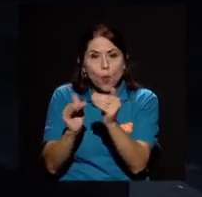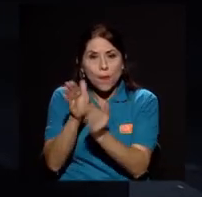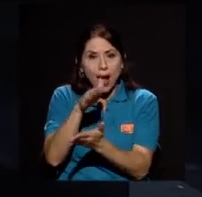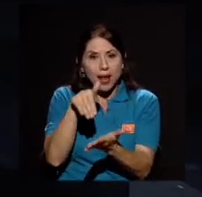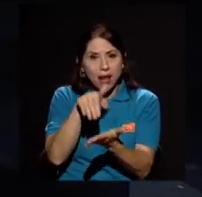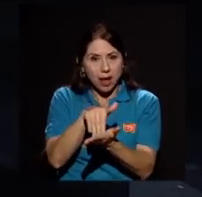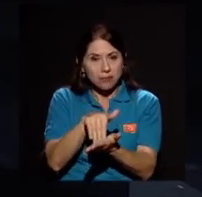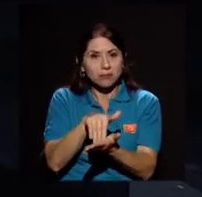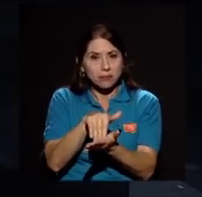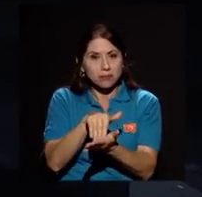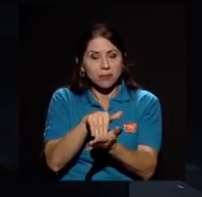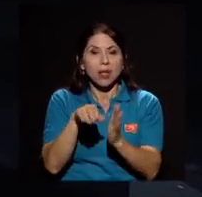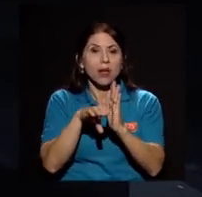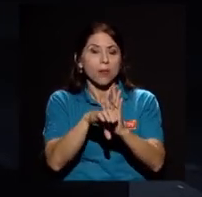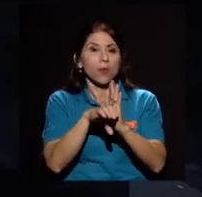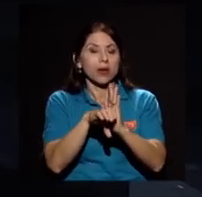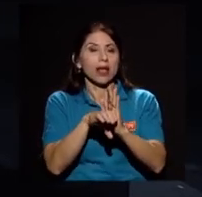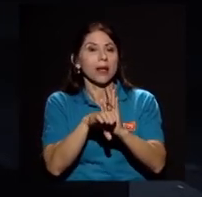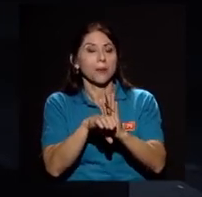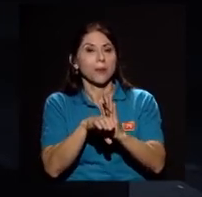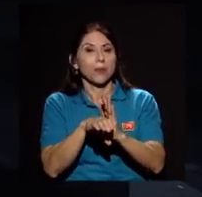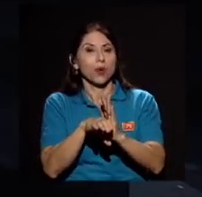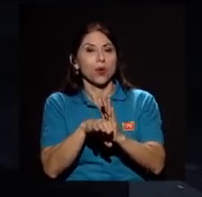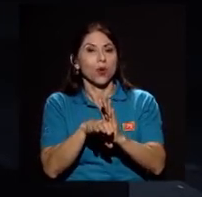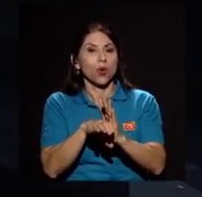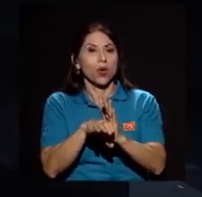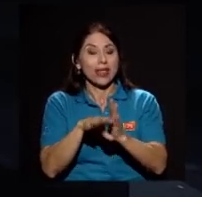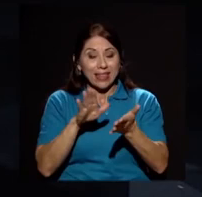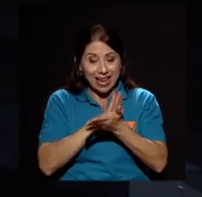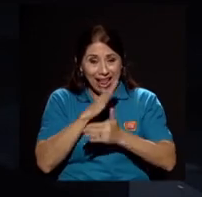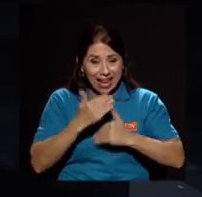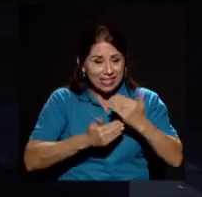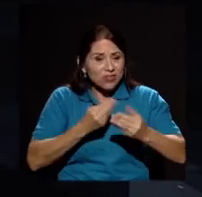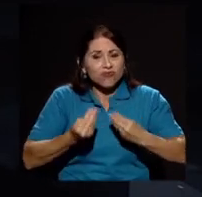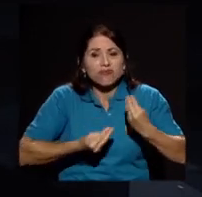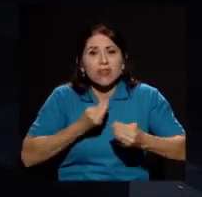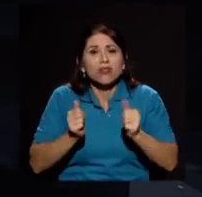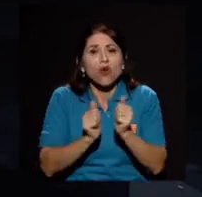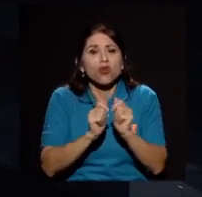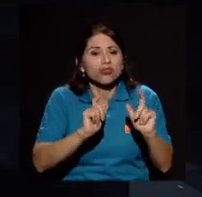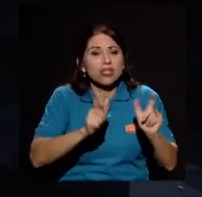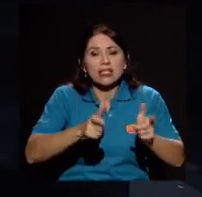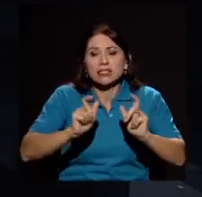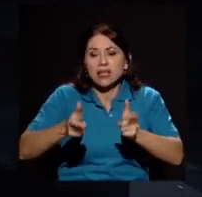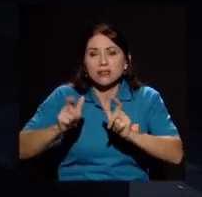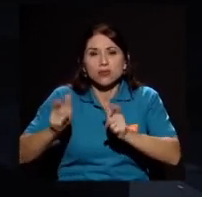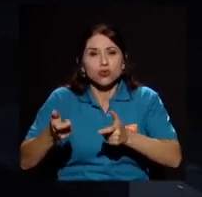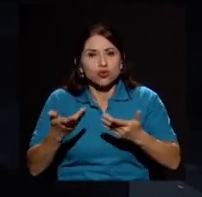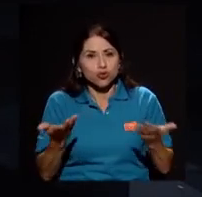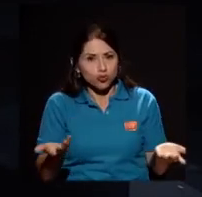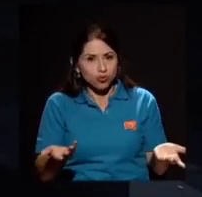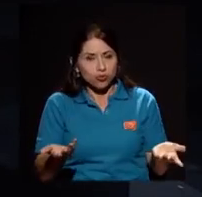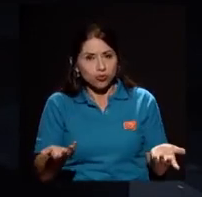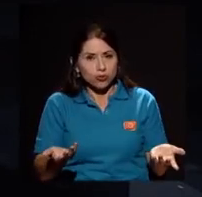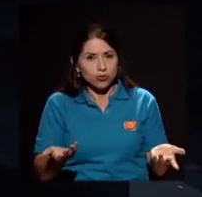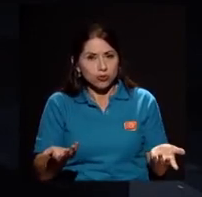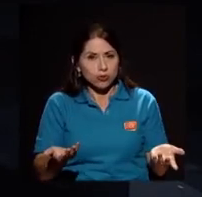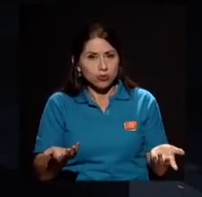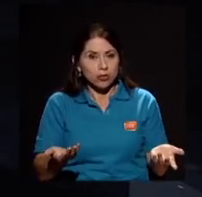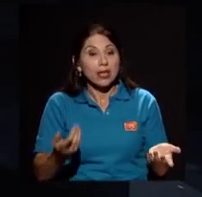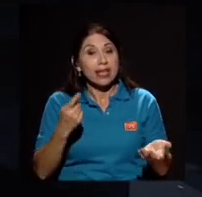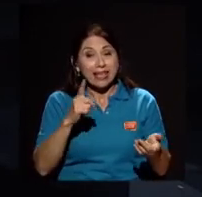y por el evento de la gestión de los desechos que a las